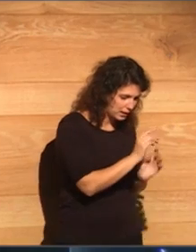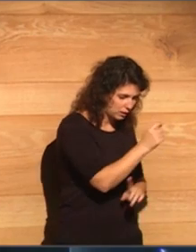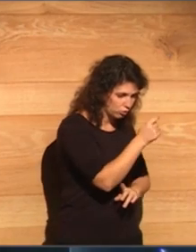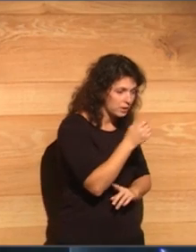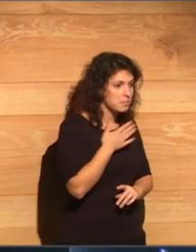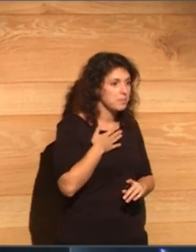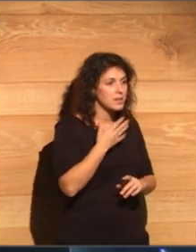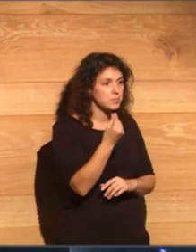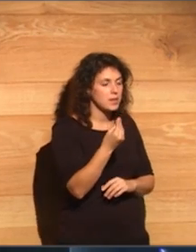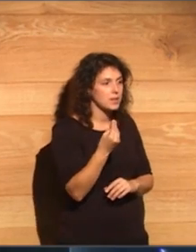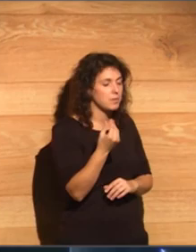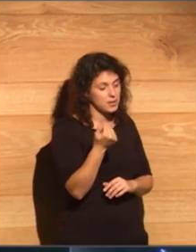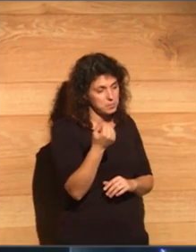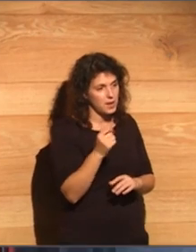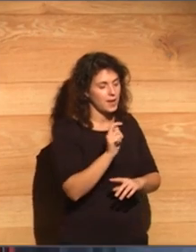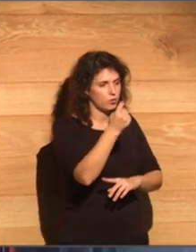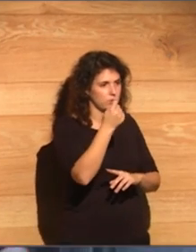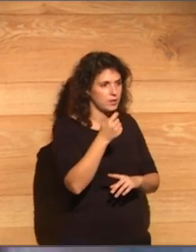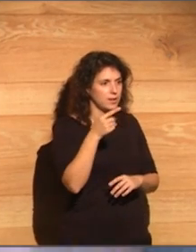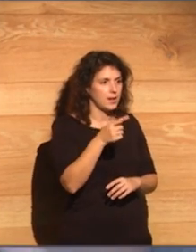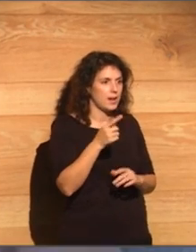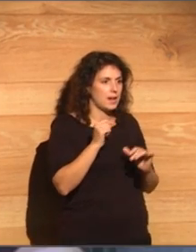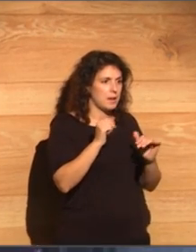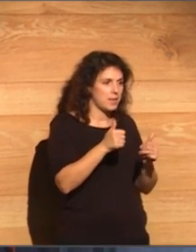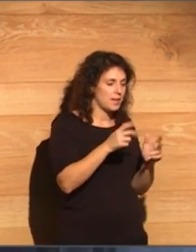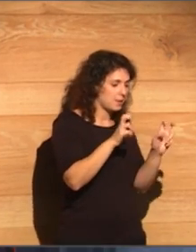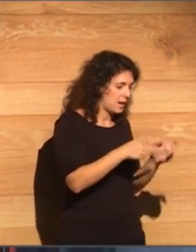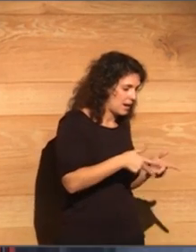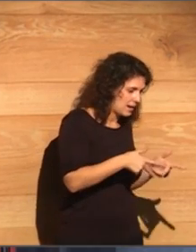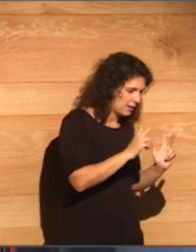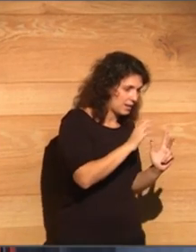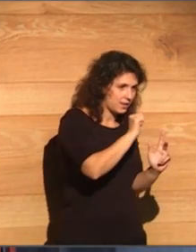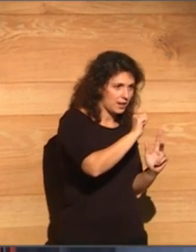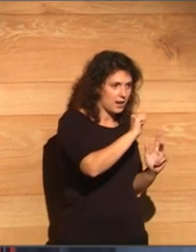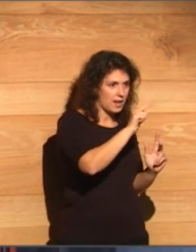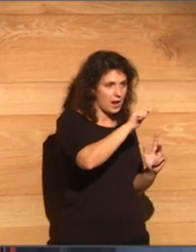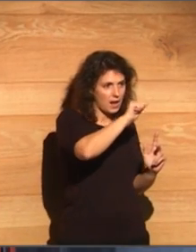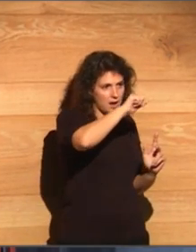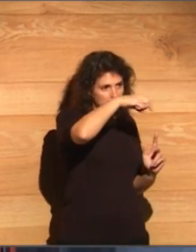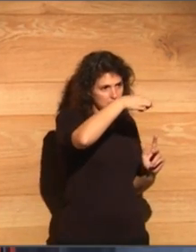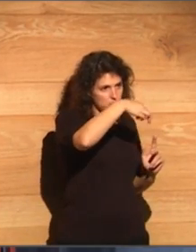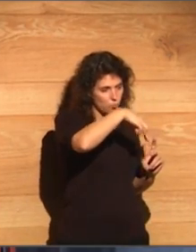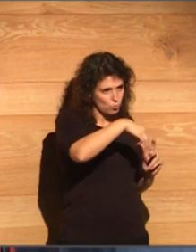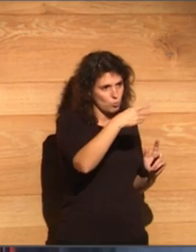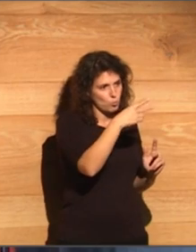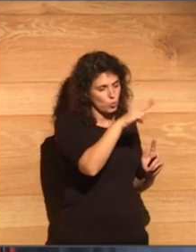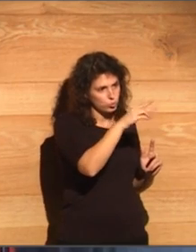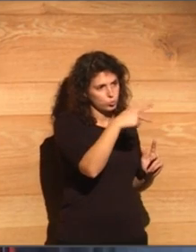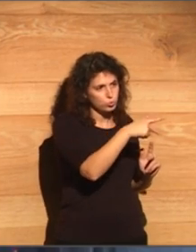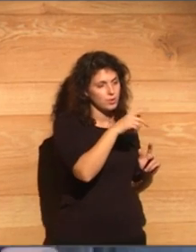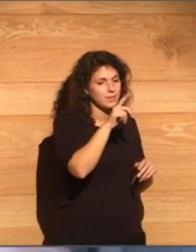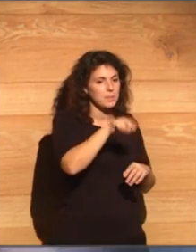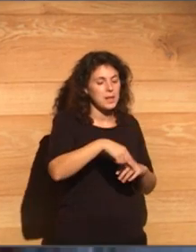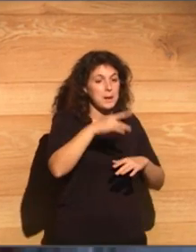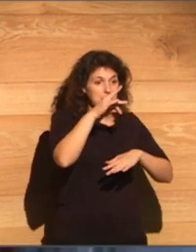despedida. Y él pasa por esas ansias de libertad de Calabuch, pasa por ese